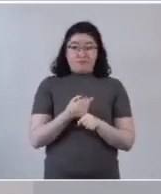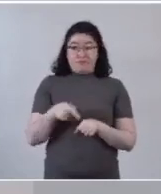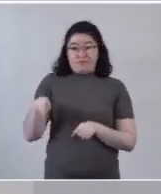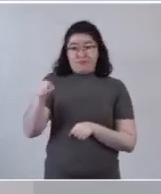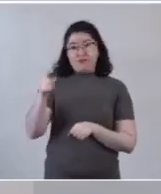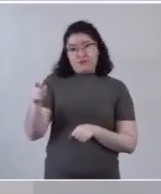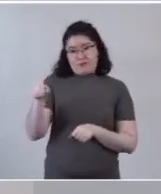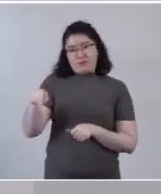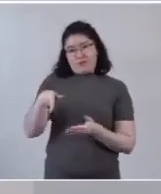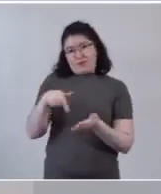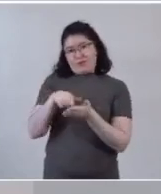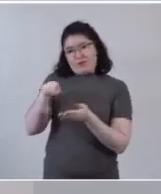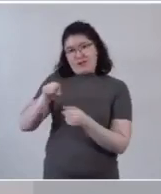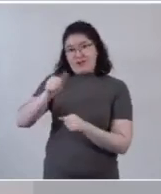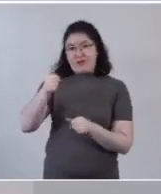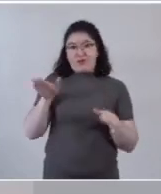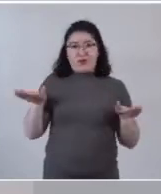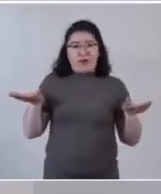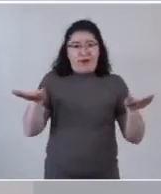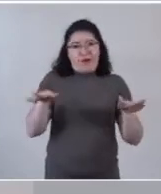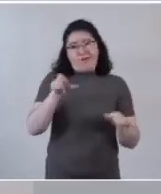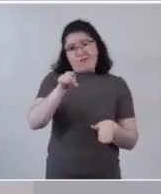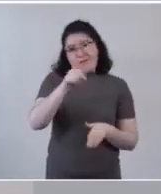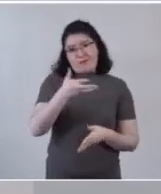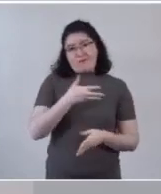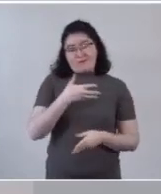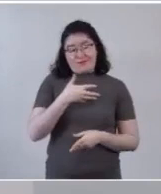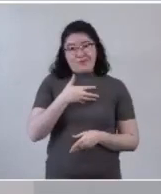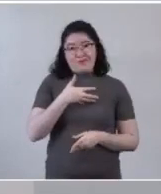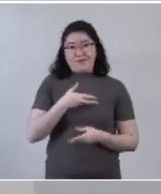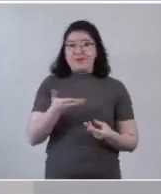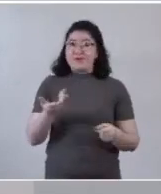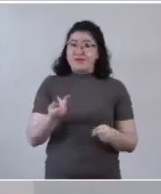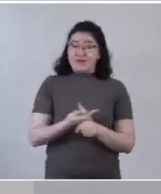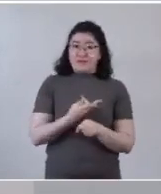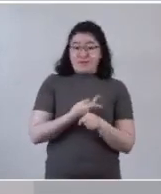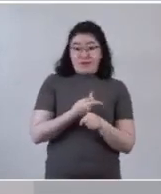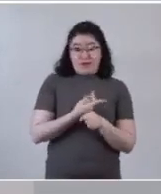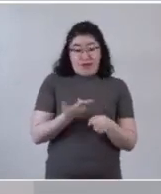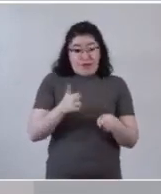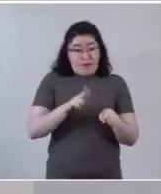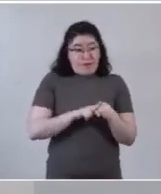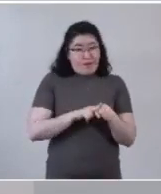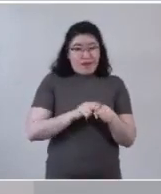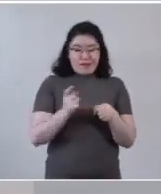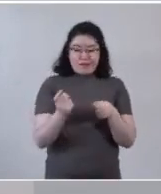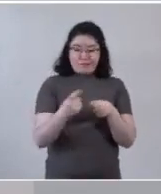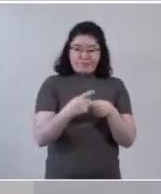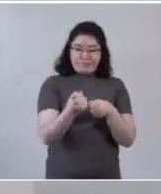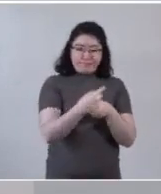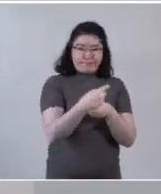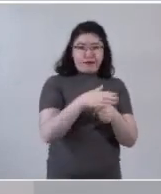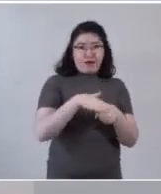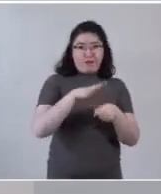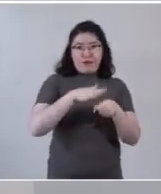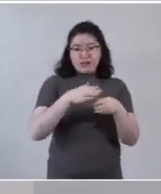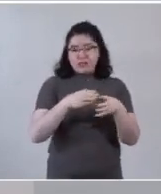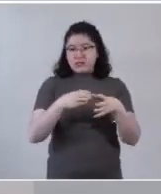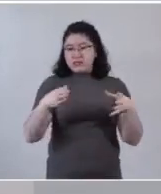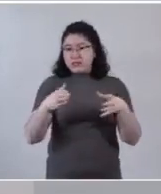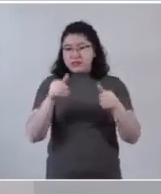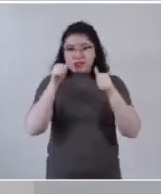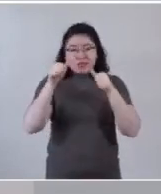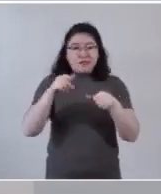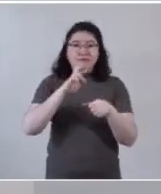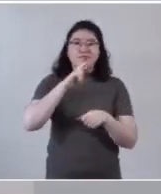ahí, tienen otro en el aeropuerto. Entonces, eso va abriendo la capacidad hospitalaria en función de la necesidad que se está viendo con